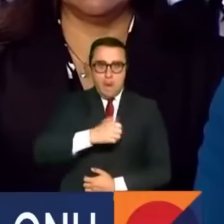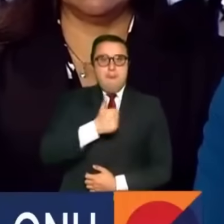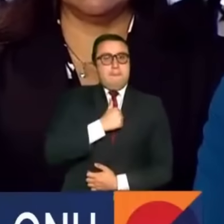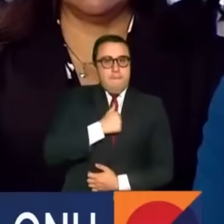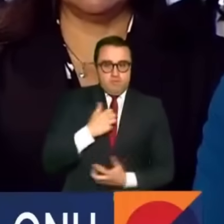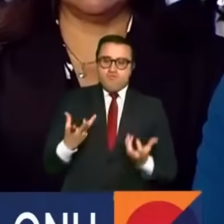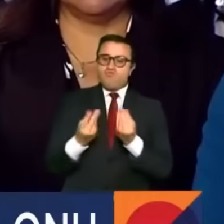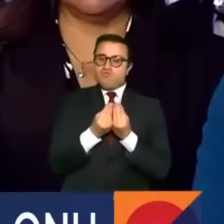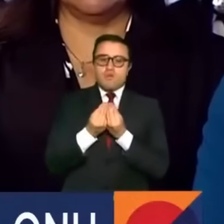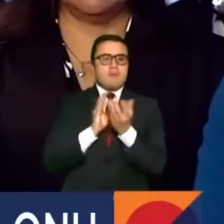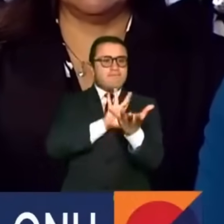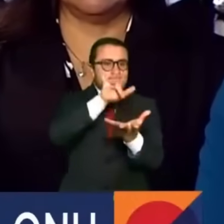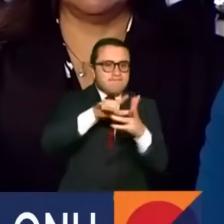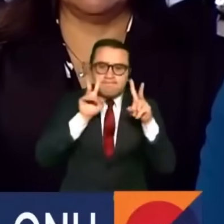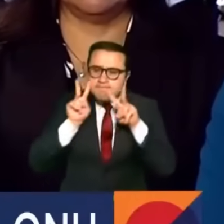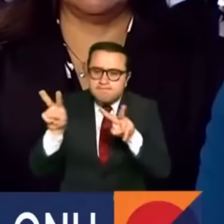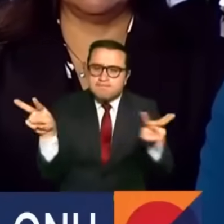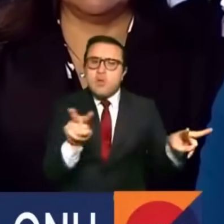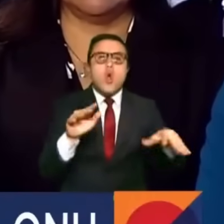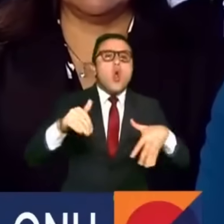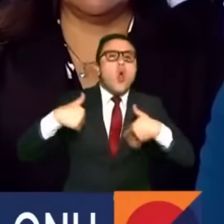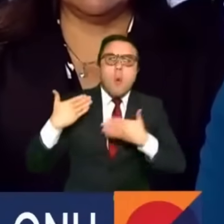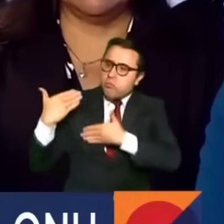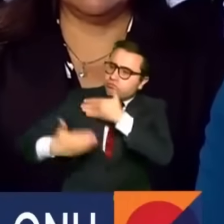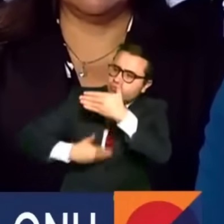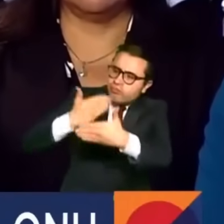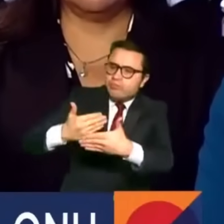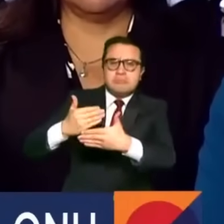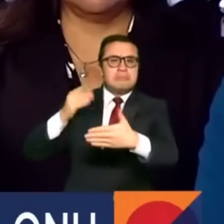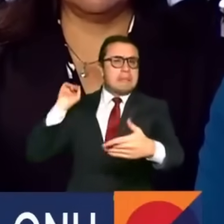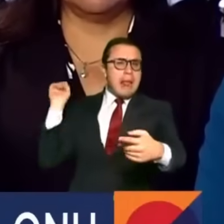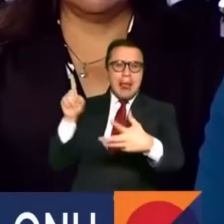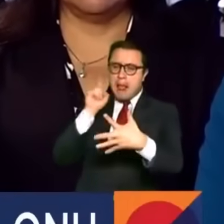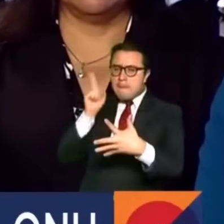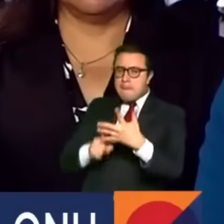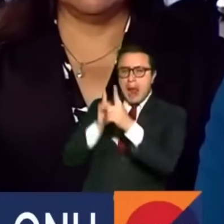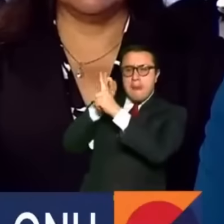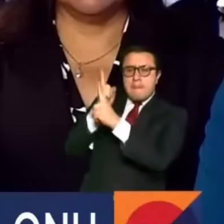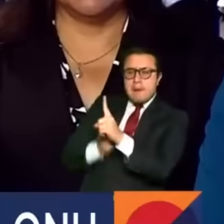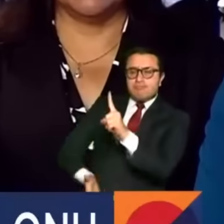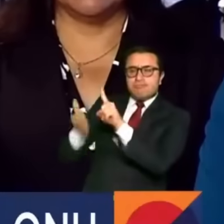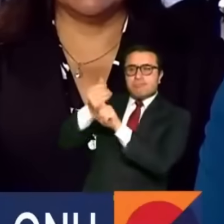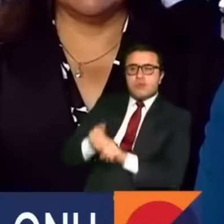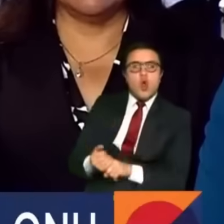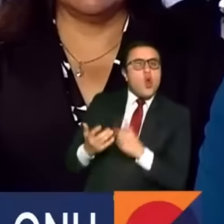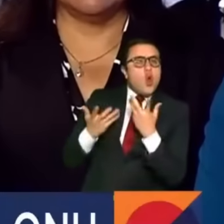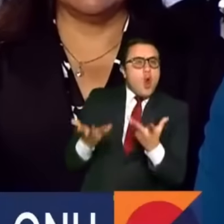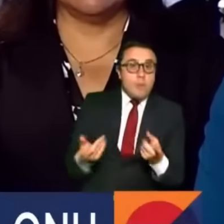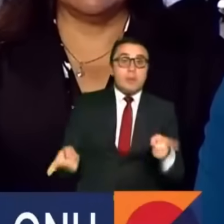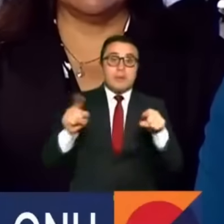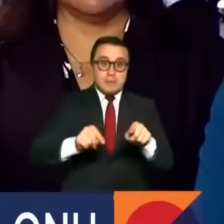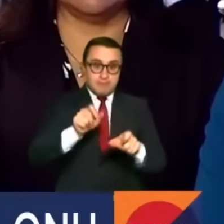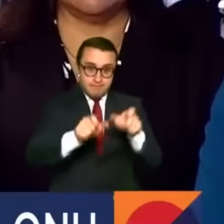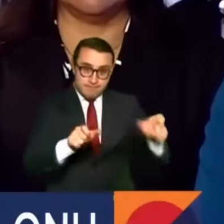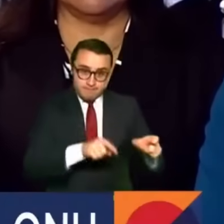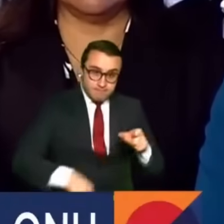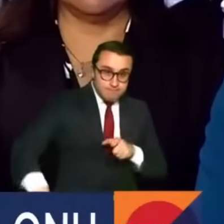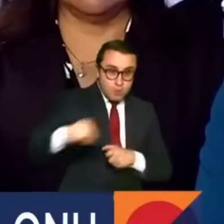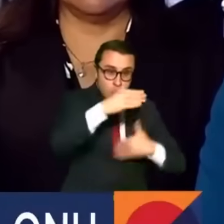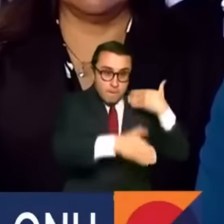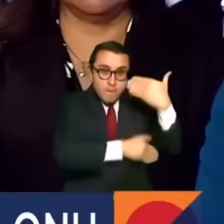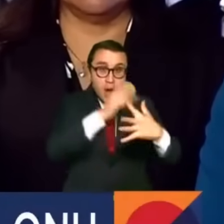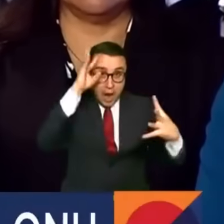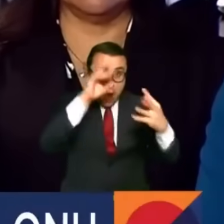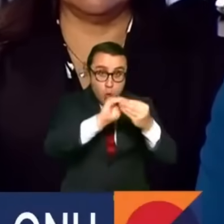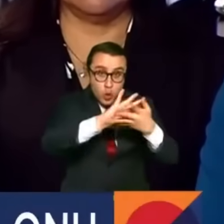terreno el avance que se ha logrado y qué más podemos hacer para proteger a los signatarios del proceso